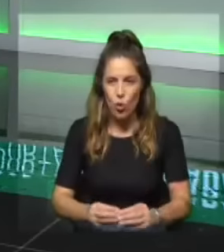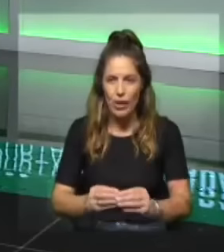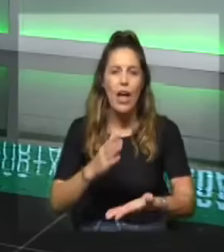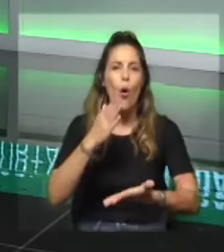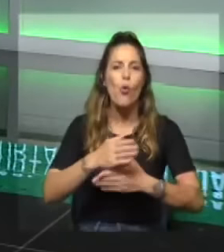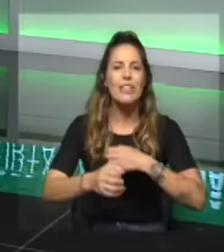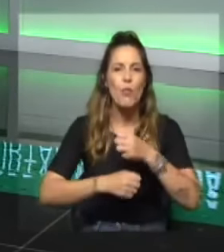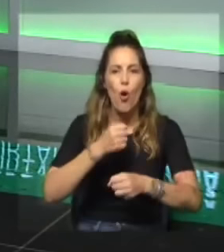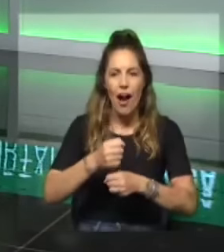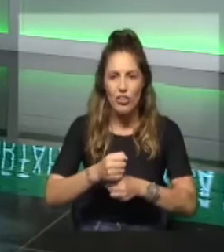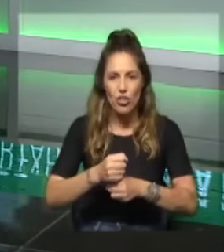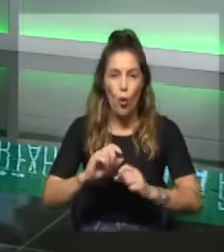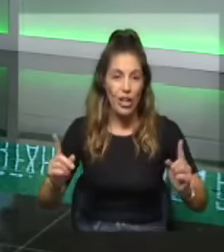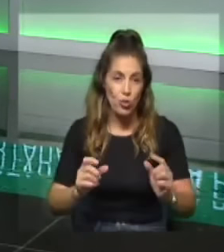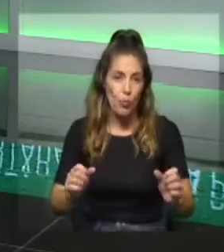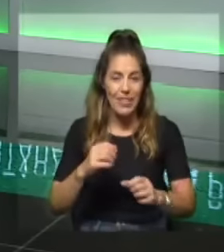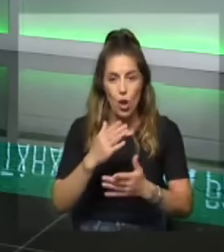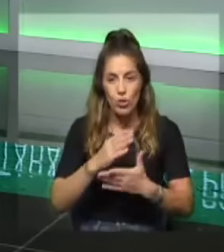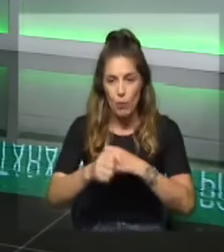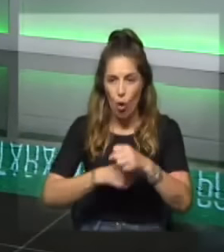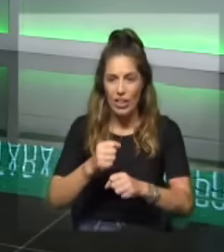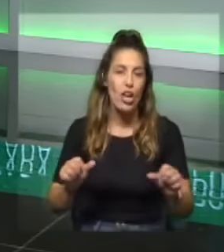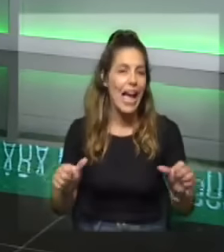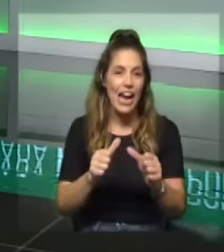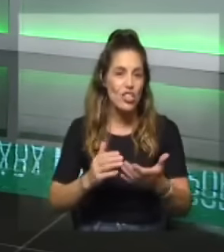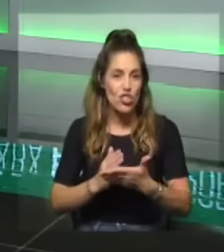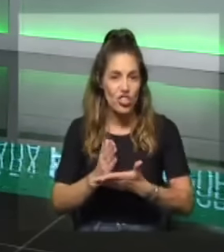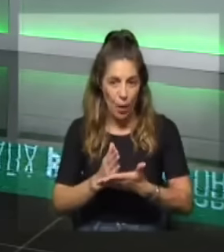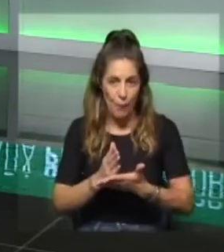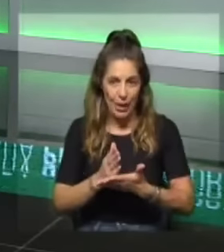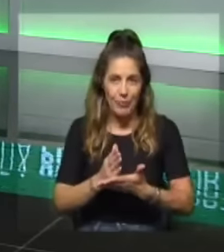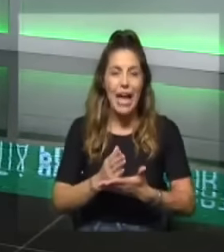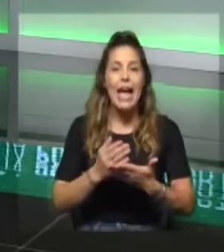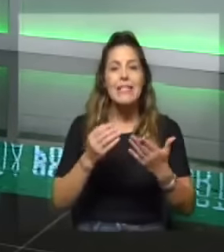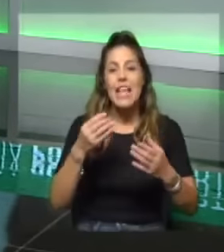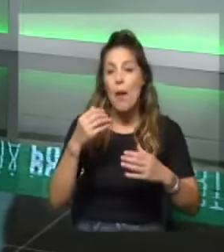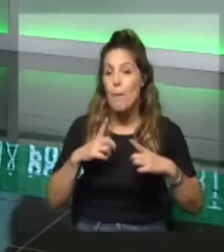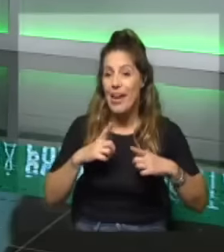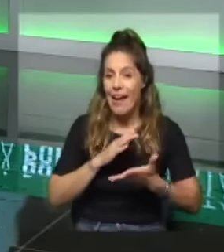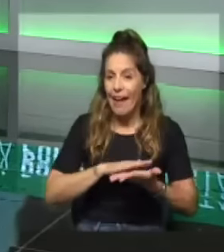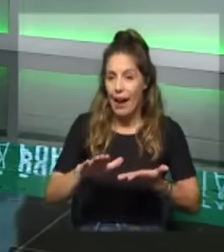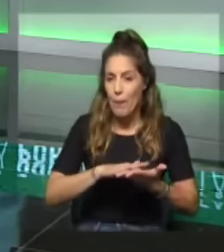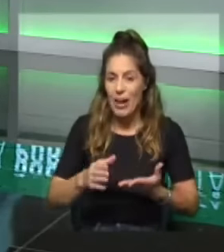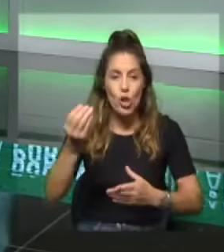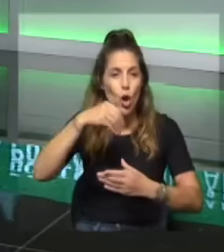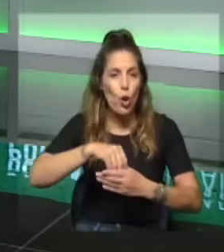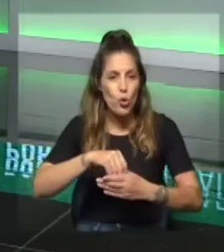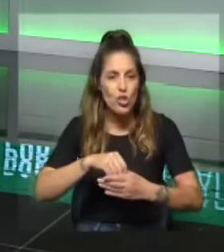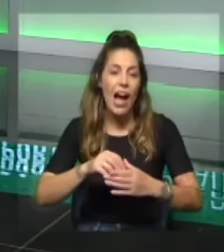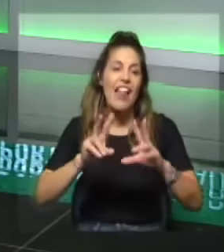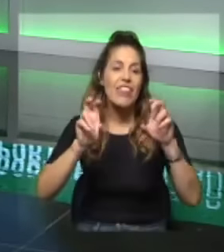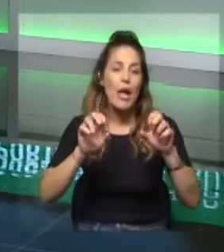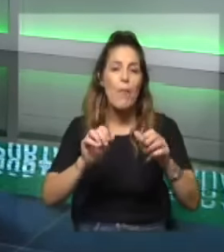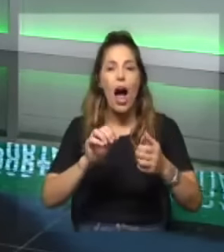último año algo que ha hecho todos estos años se espera que el repaso incluya asuntos como la reforma previsional y